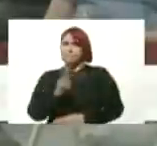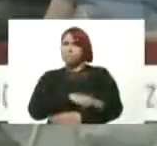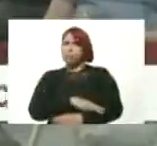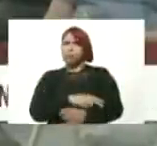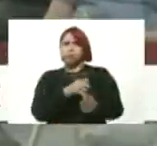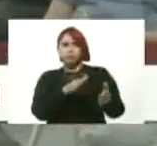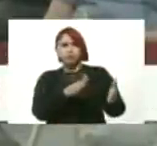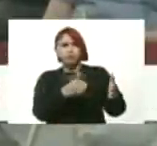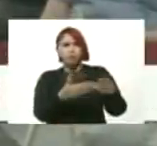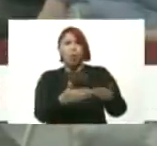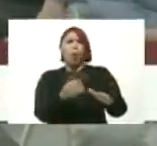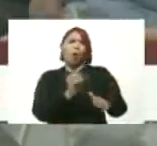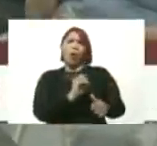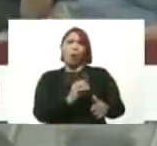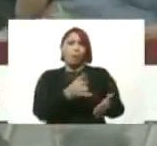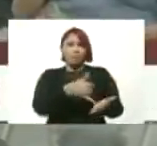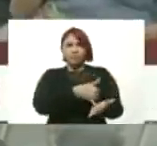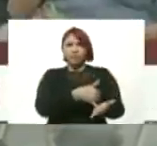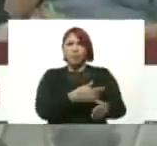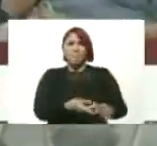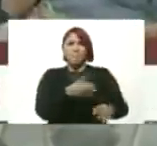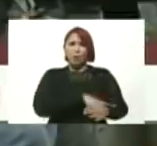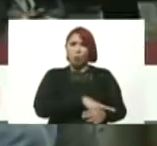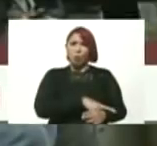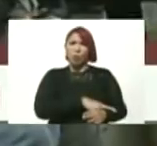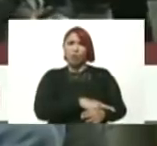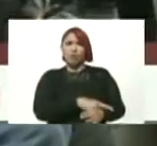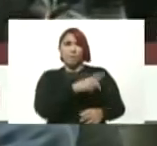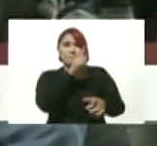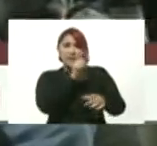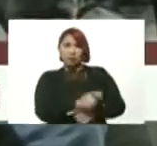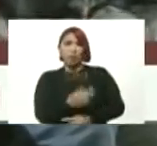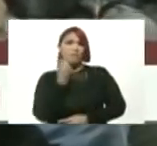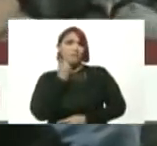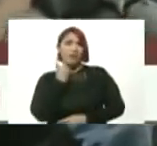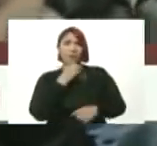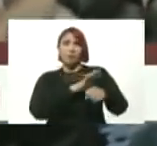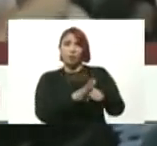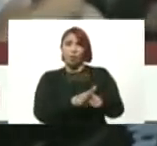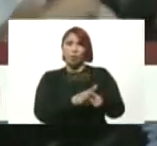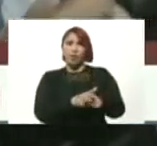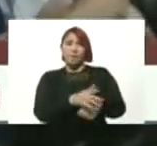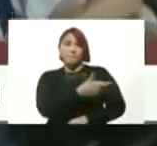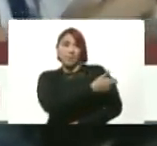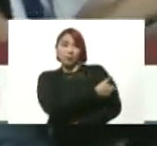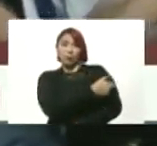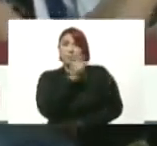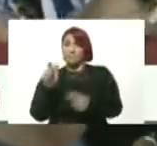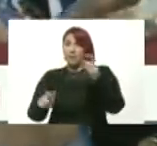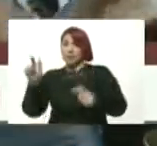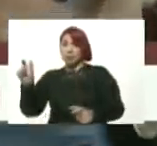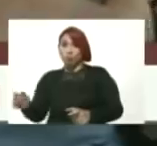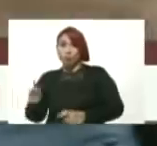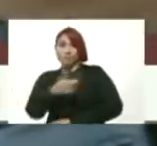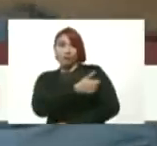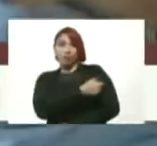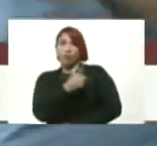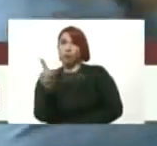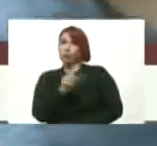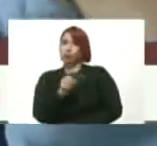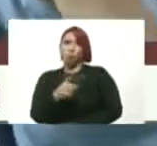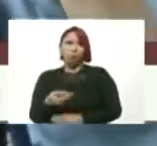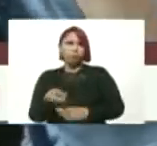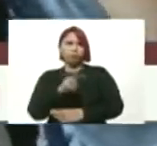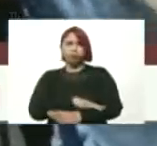muerte de un paciente con kobe es la vacuna las personas vacunadas no se agravan felizmente no